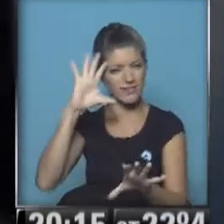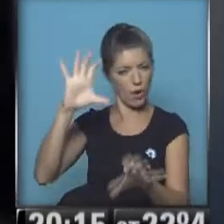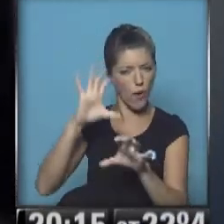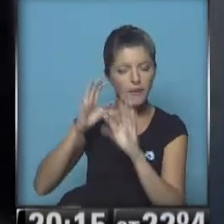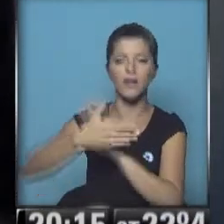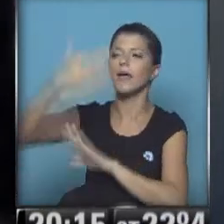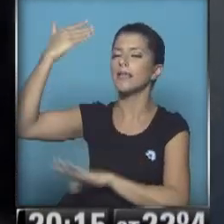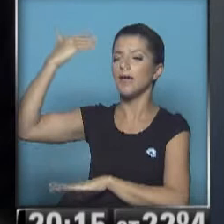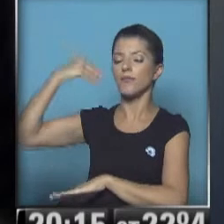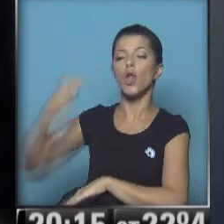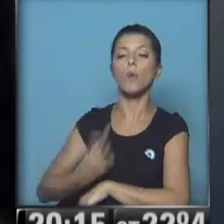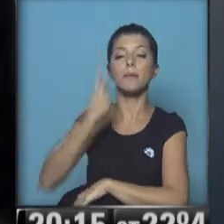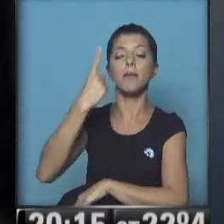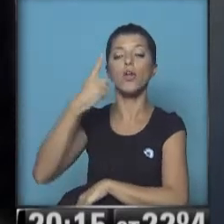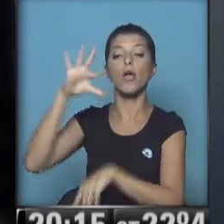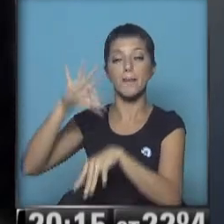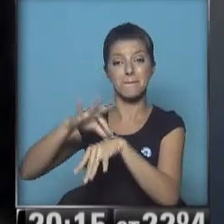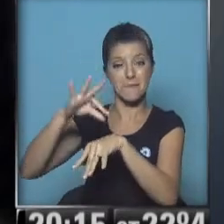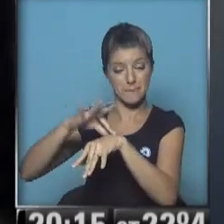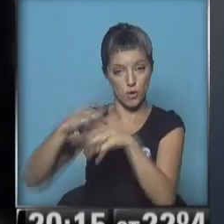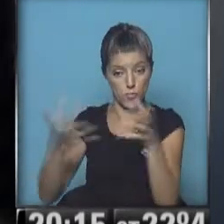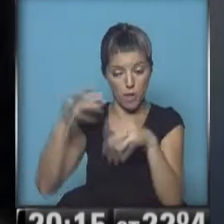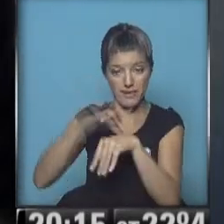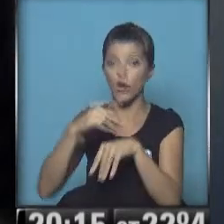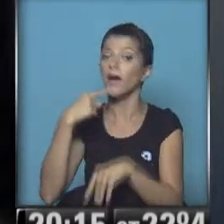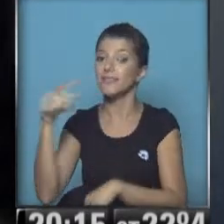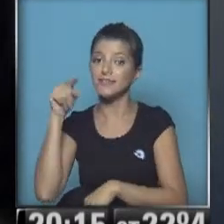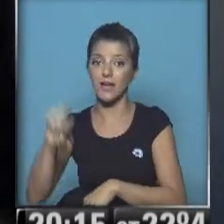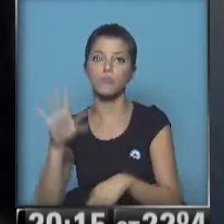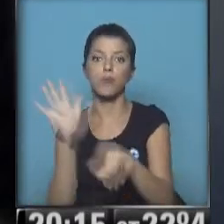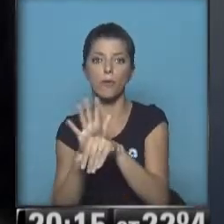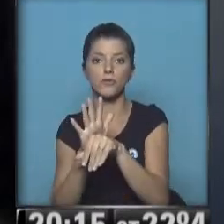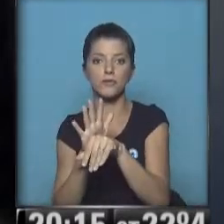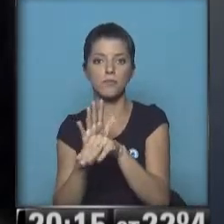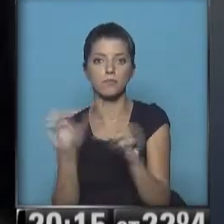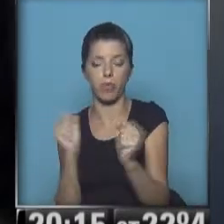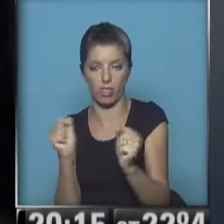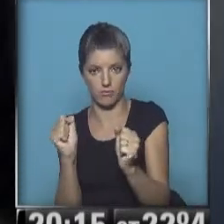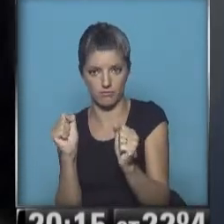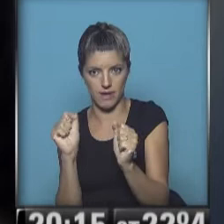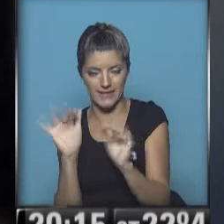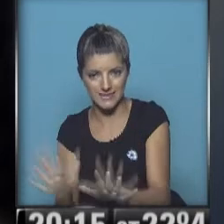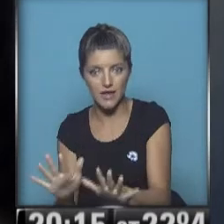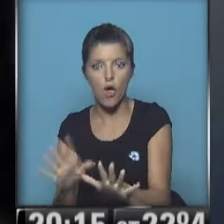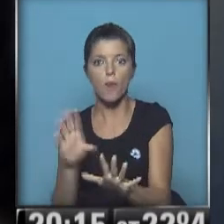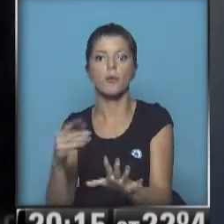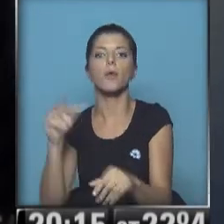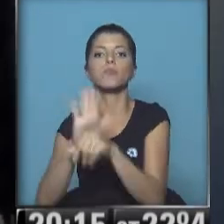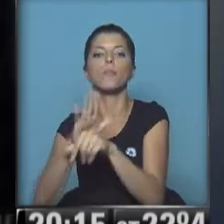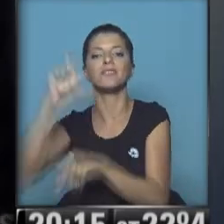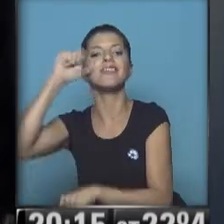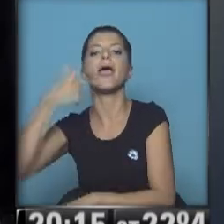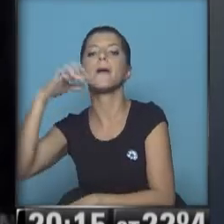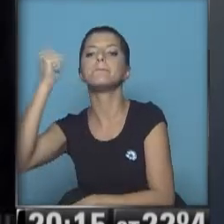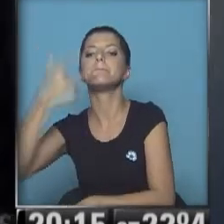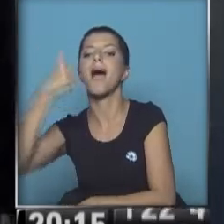que tomaron los forenses es decir que quedó congelado el fiscal cuando murió porque tuvo este espasmo cadavérico y por eso la